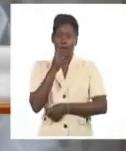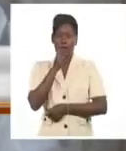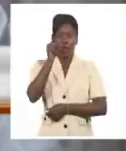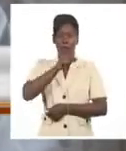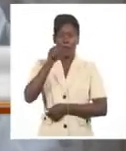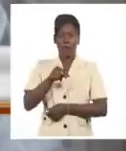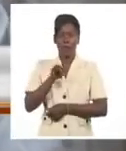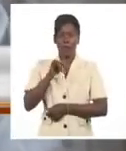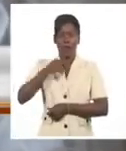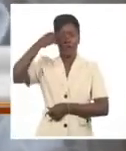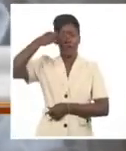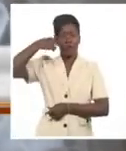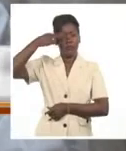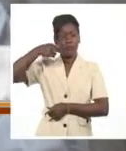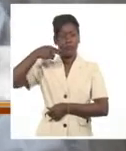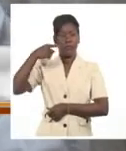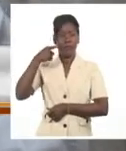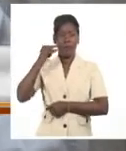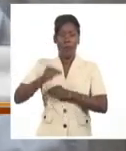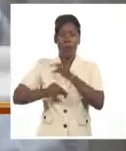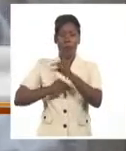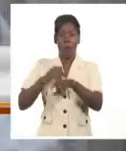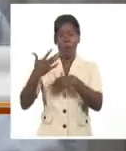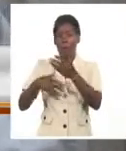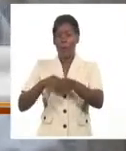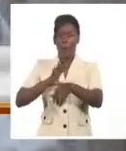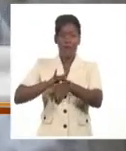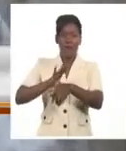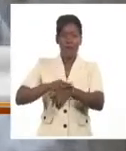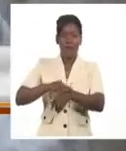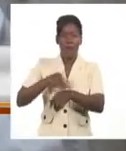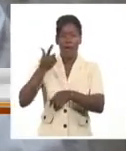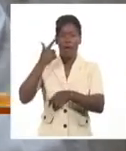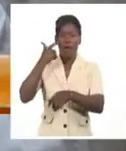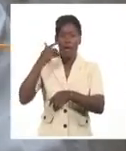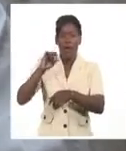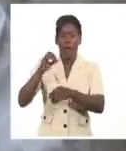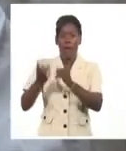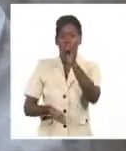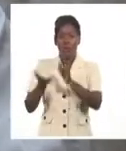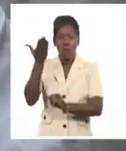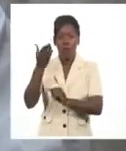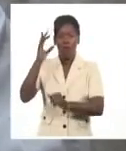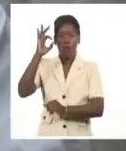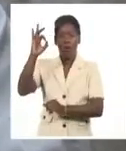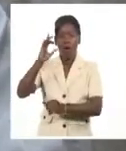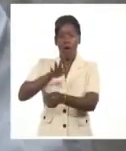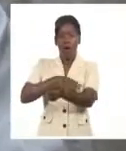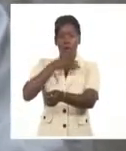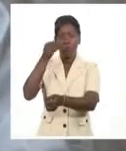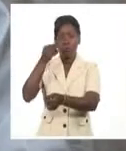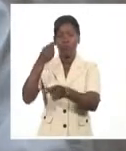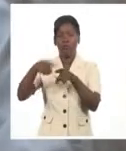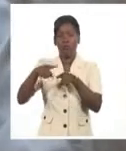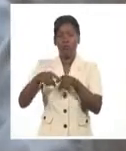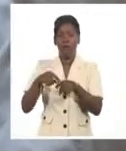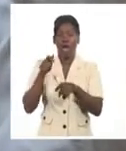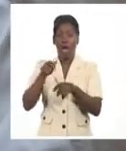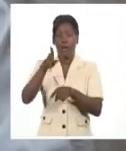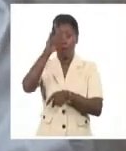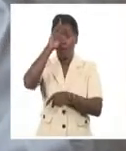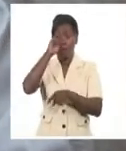evalúa a toda la población y le brinda los servicios oftalmológicos, y allí se define los pacientes a través de una remisión que van a